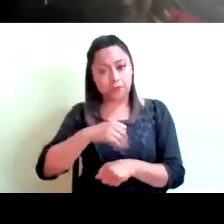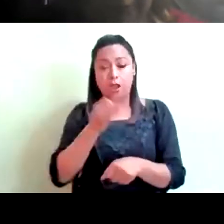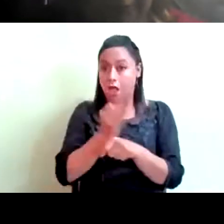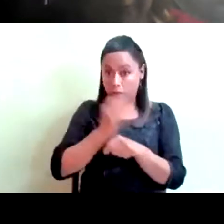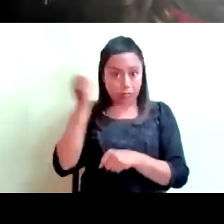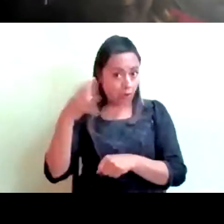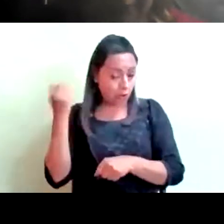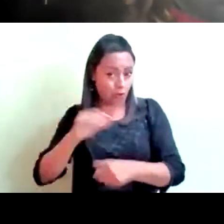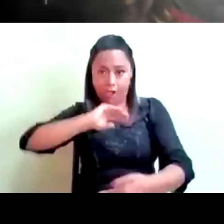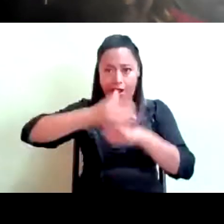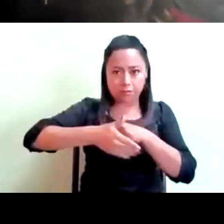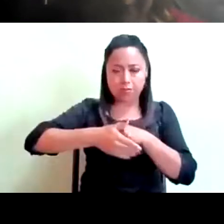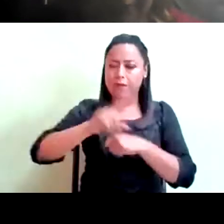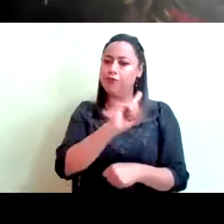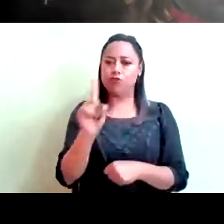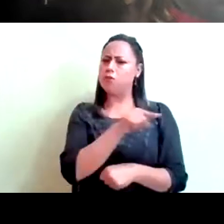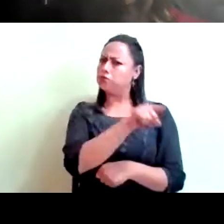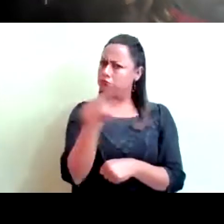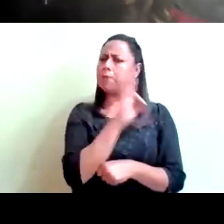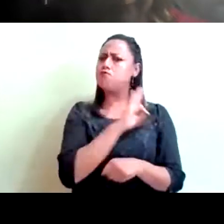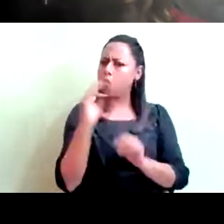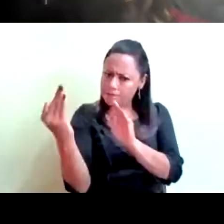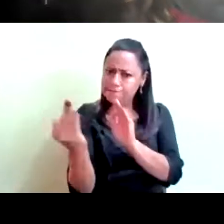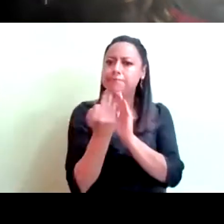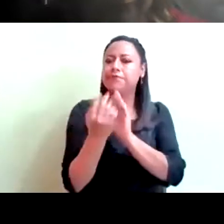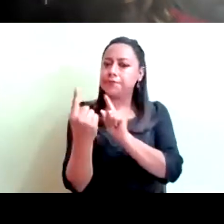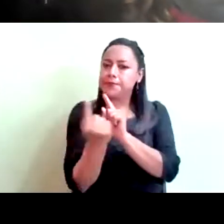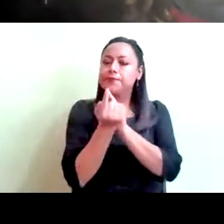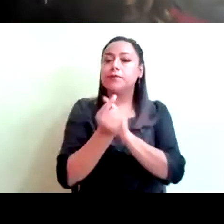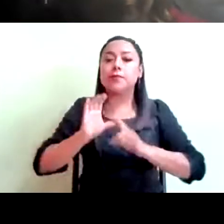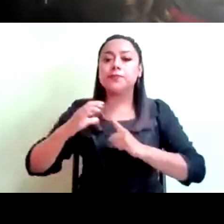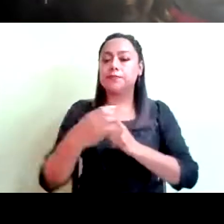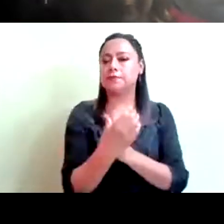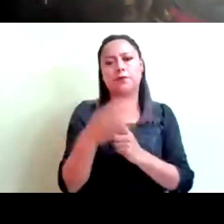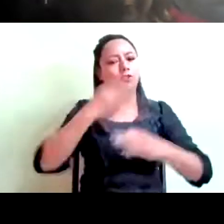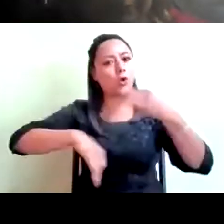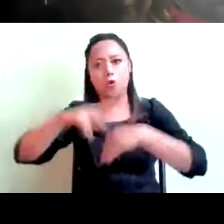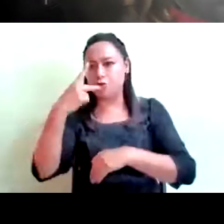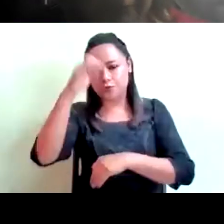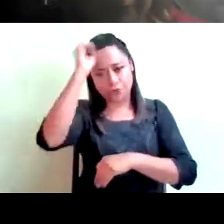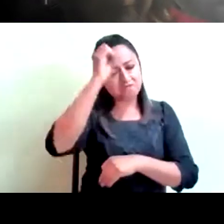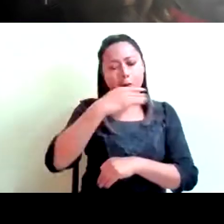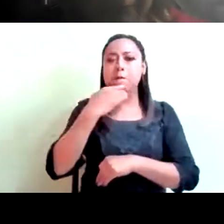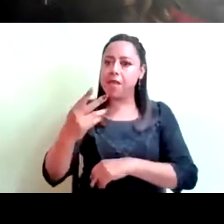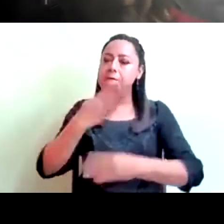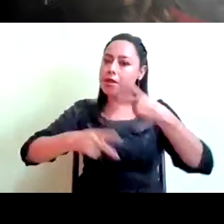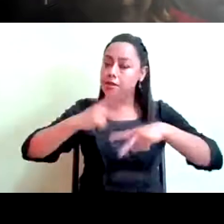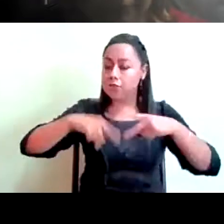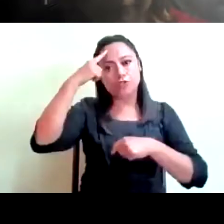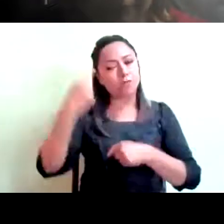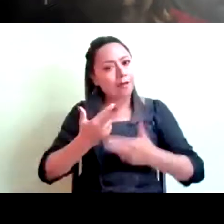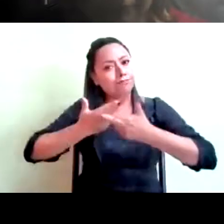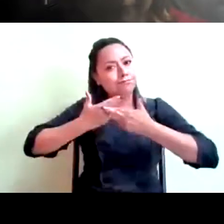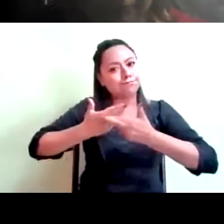foro. Ustedes pueden acercarse a la comisión y todos los comentarios son bienvenidos para que se enriquezca